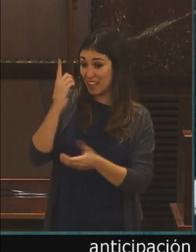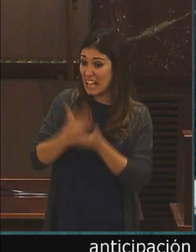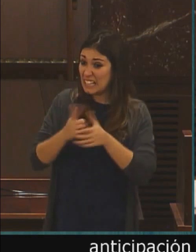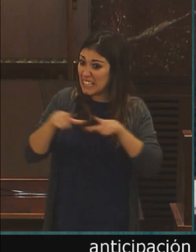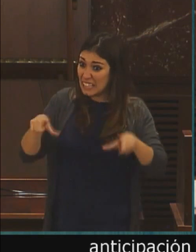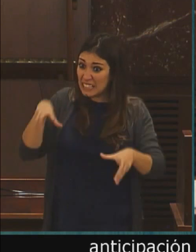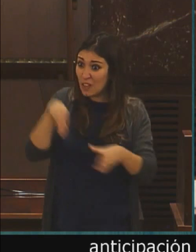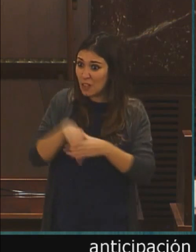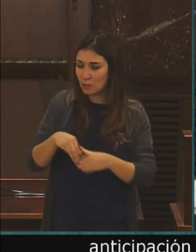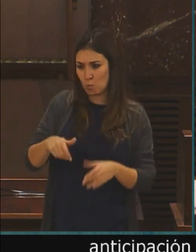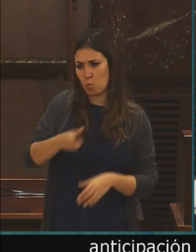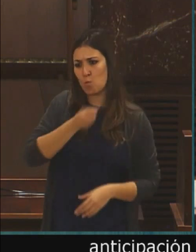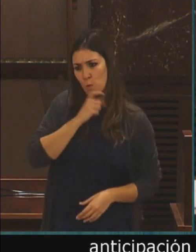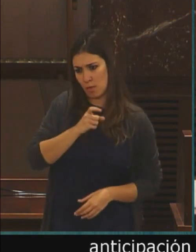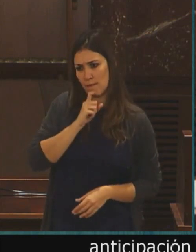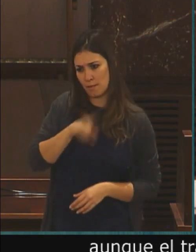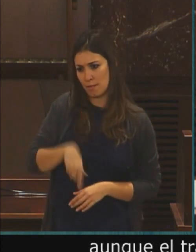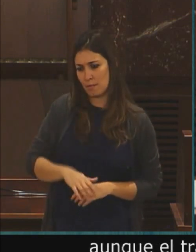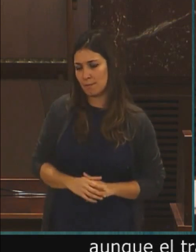siendo muy, muy complicado.